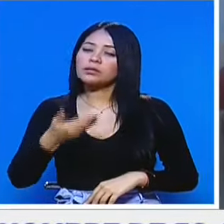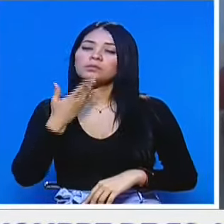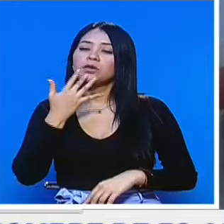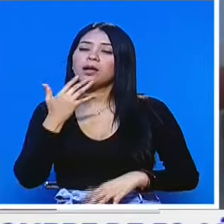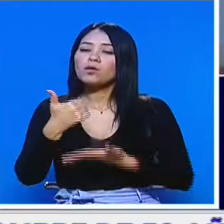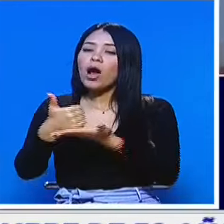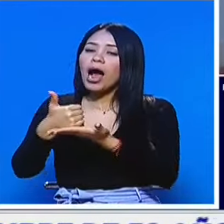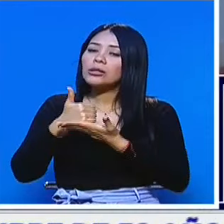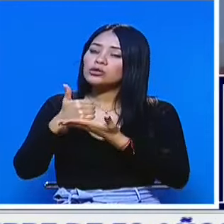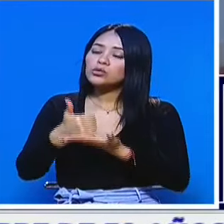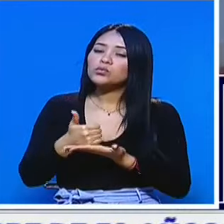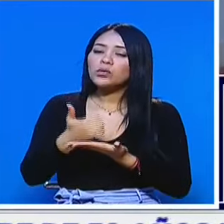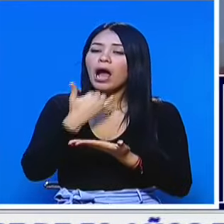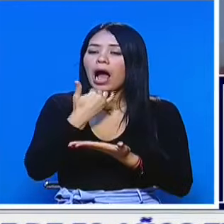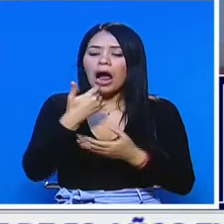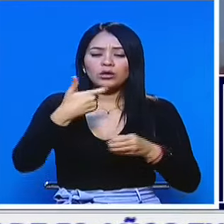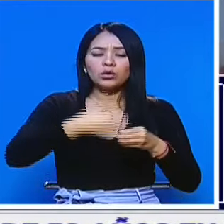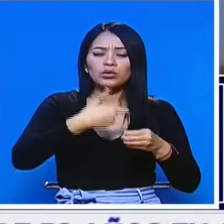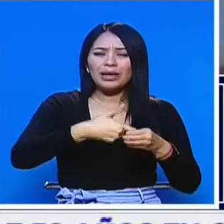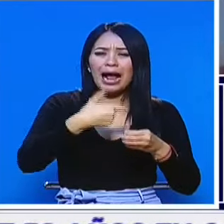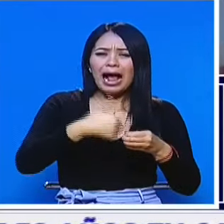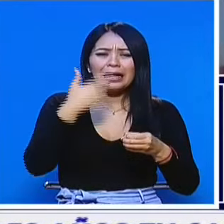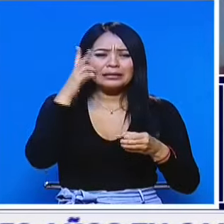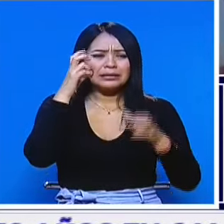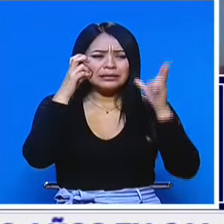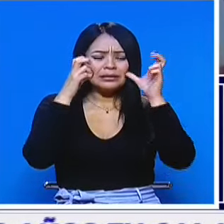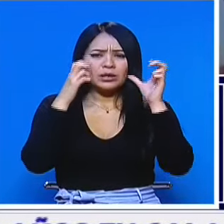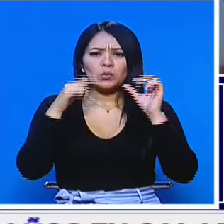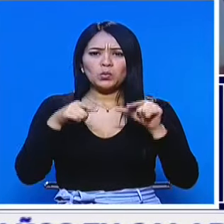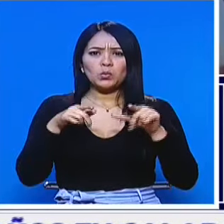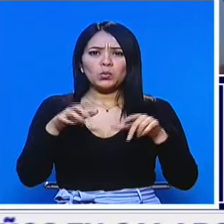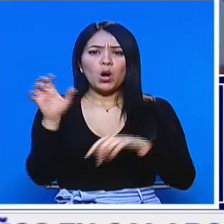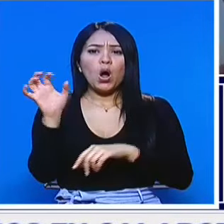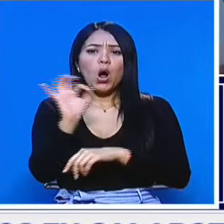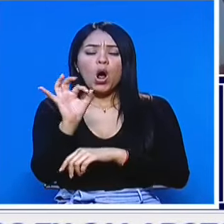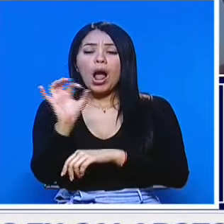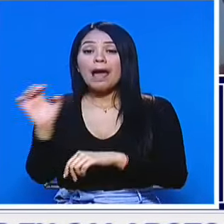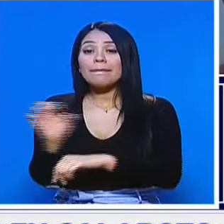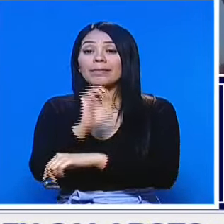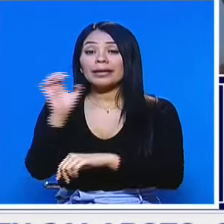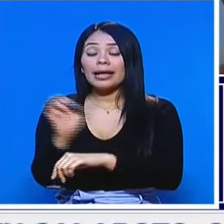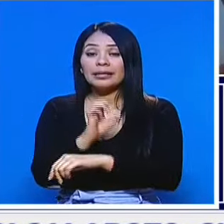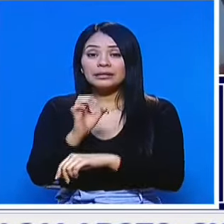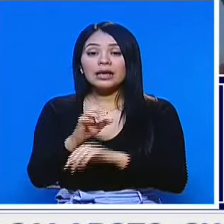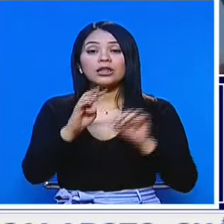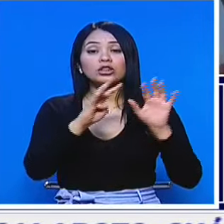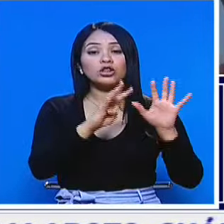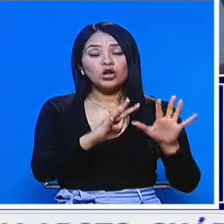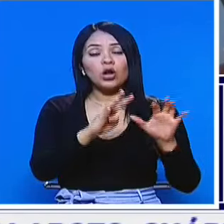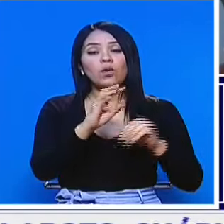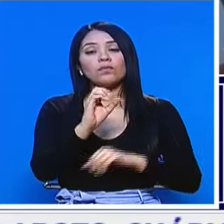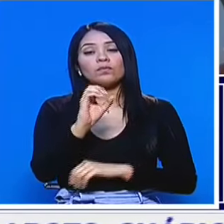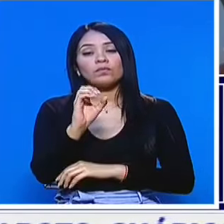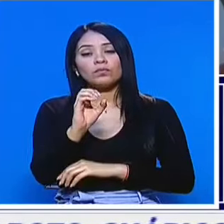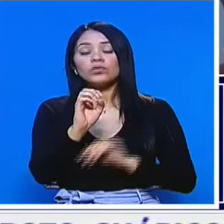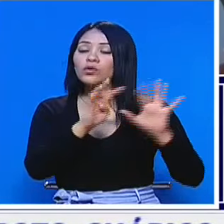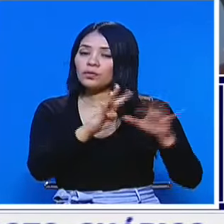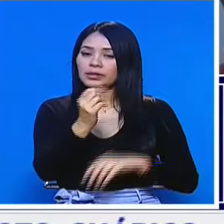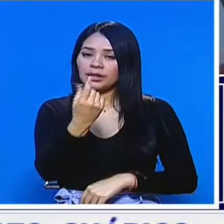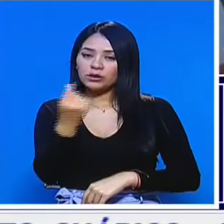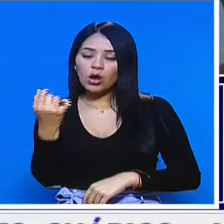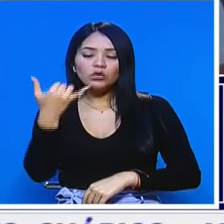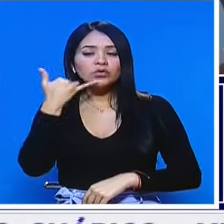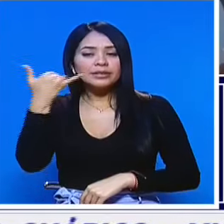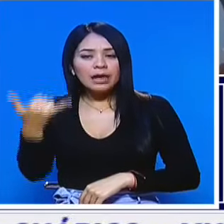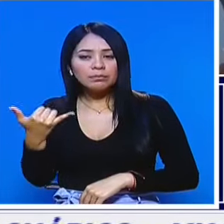por deflagración de bombona de gas o cualquier otra emergencia a nivel nacional, puede comunicarse al 911. Pero si se encuentra acá en la capital de